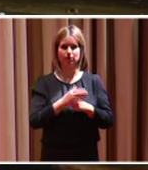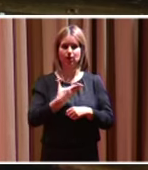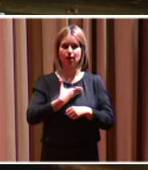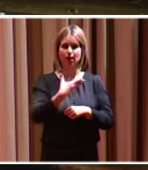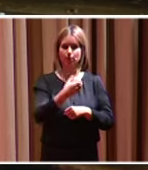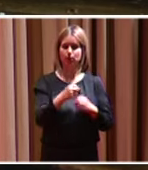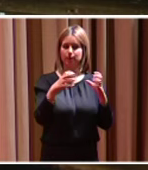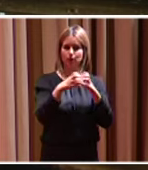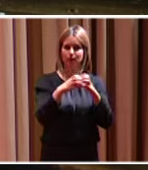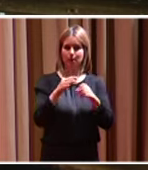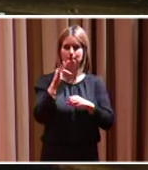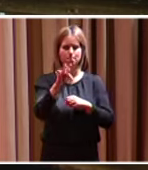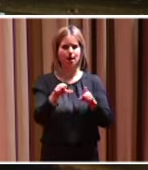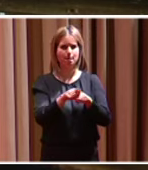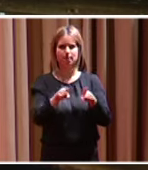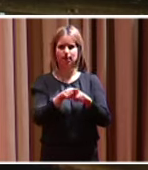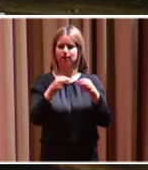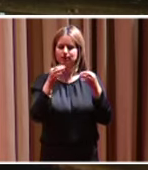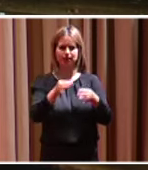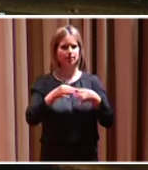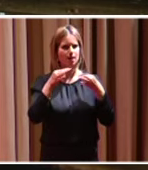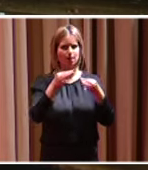El ayuntamiento y la hermandad siempre han tenido